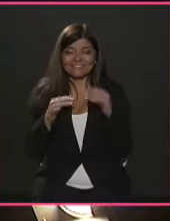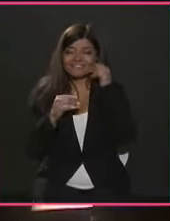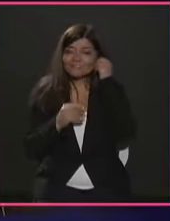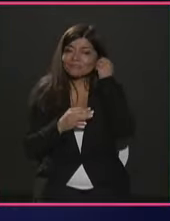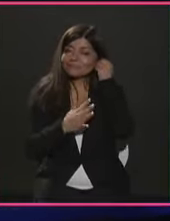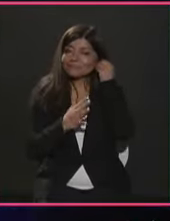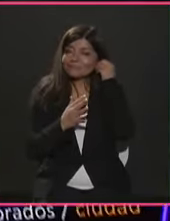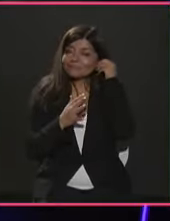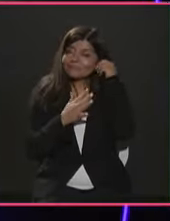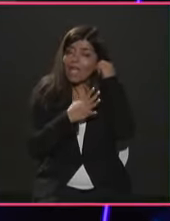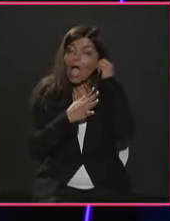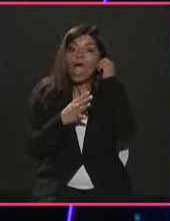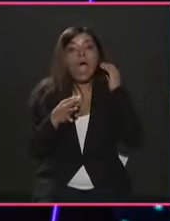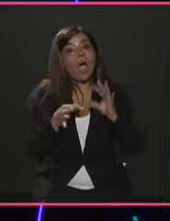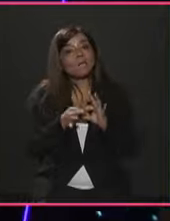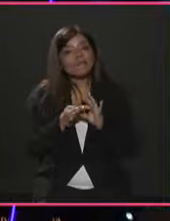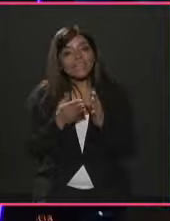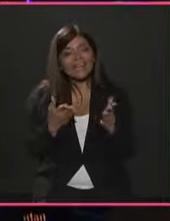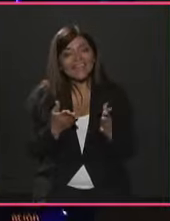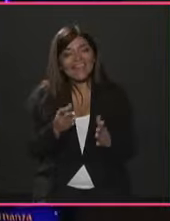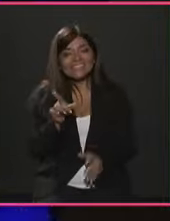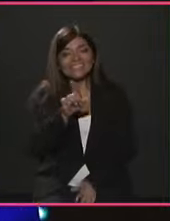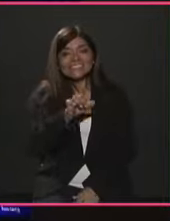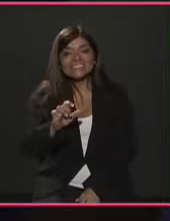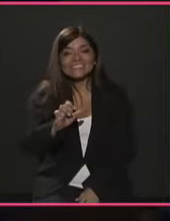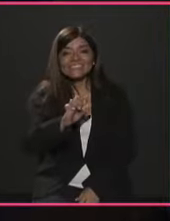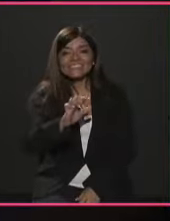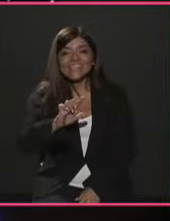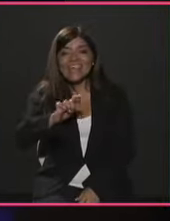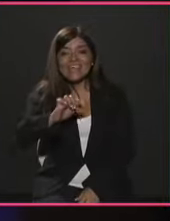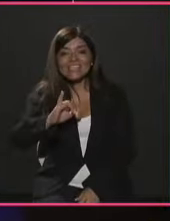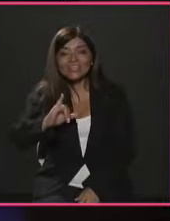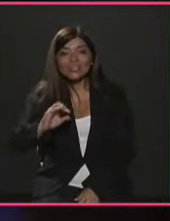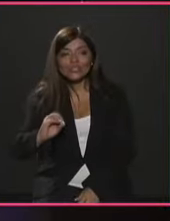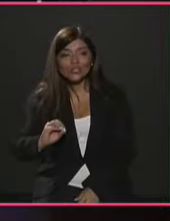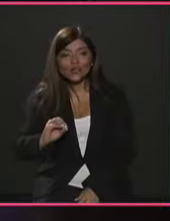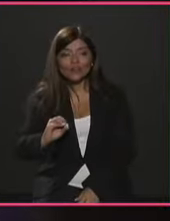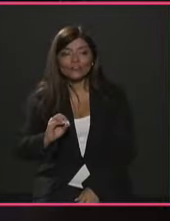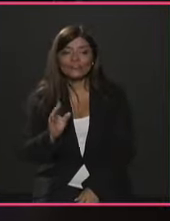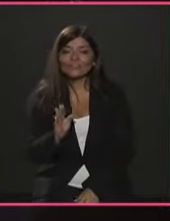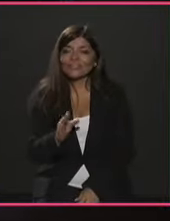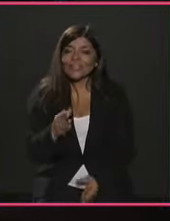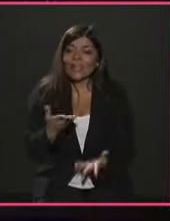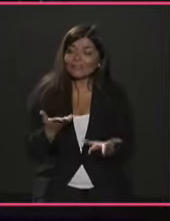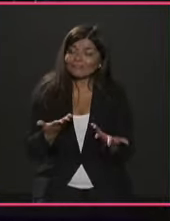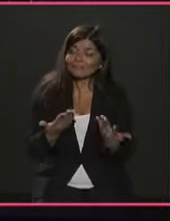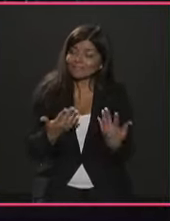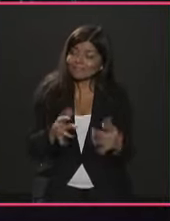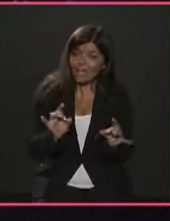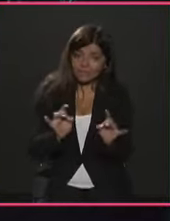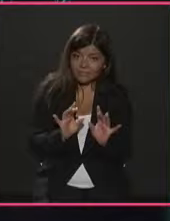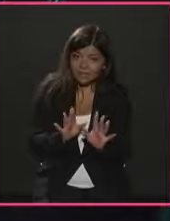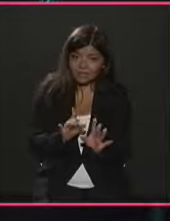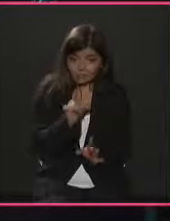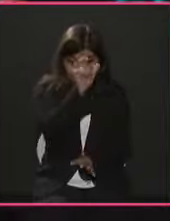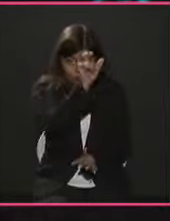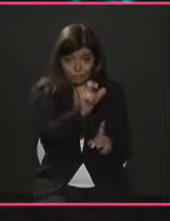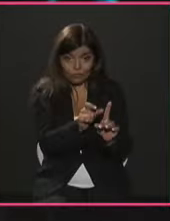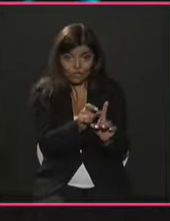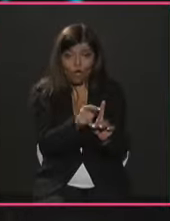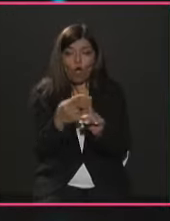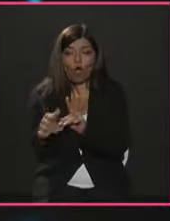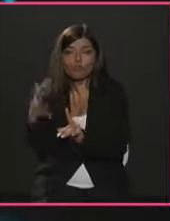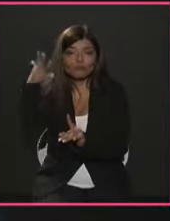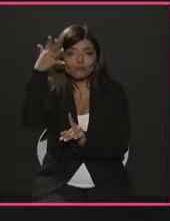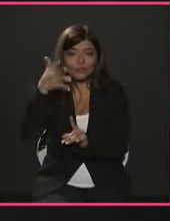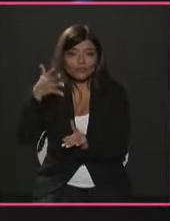atención Muchísimas gracias Sergio bville Qué bueno tal como Sergio otros tantos